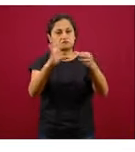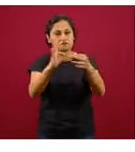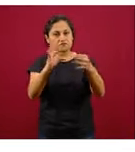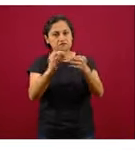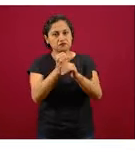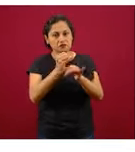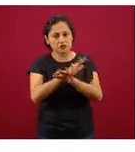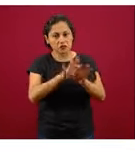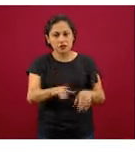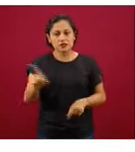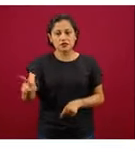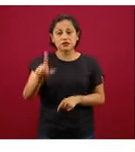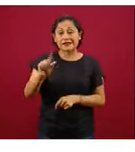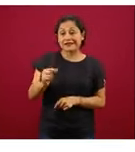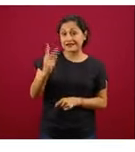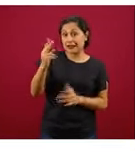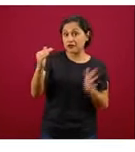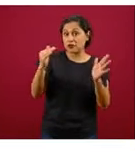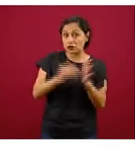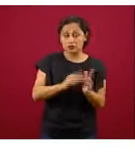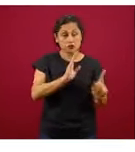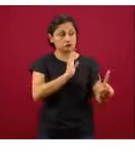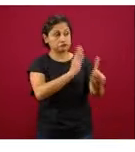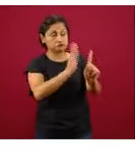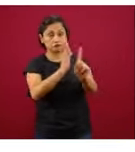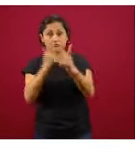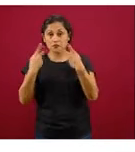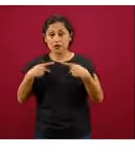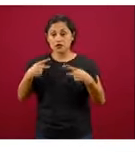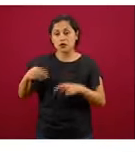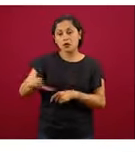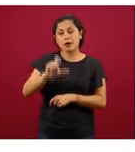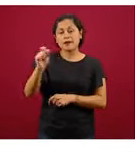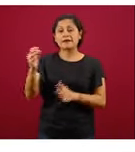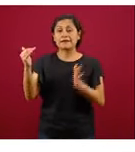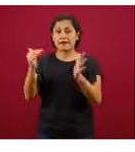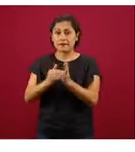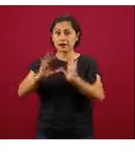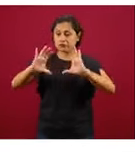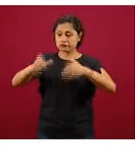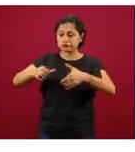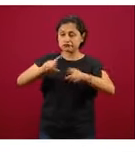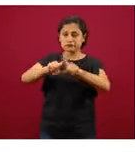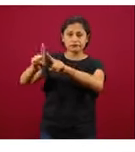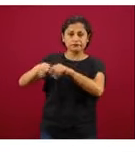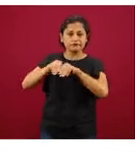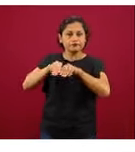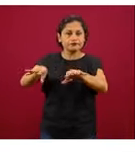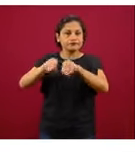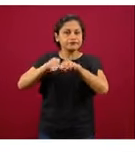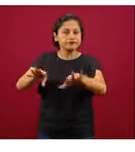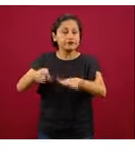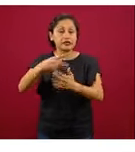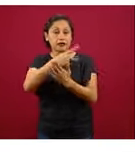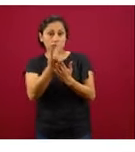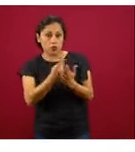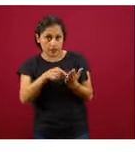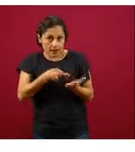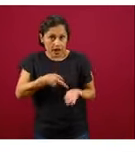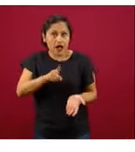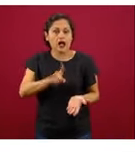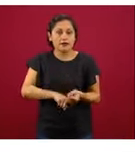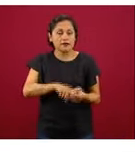van dirigidas al individuo y más de 20.000 a la comunidad. Entonces, interactuamos a través de este programa, no solo con